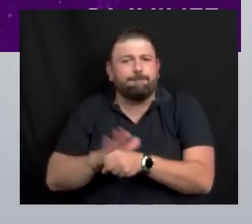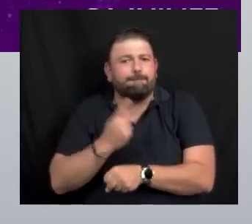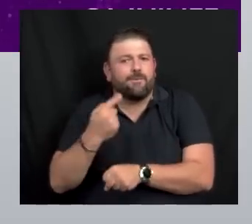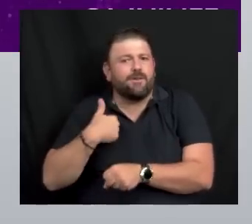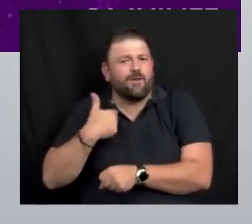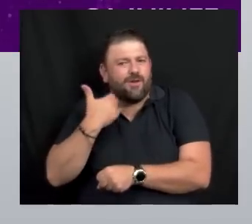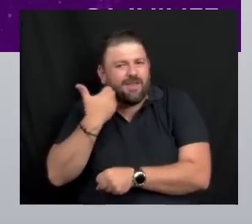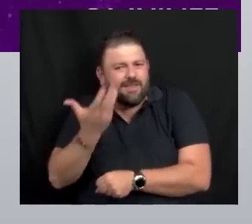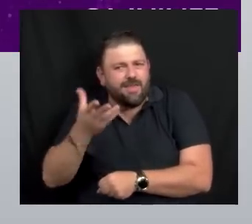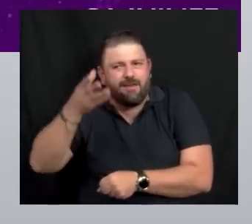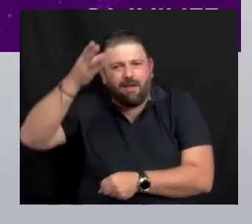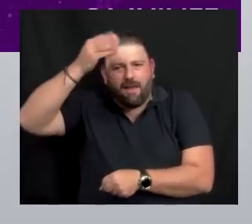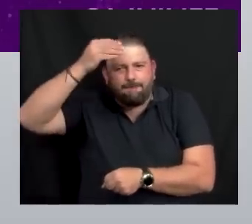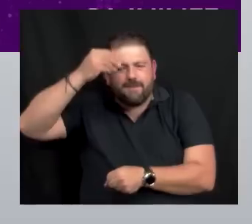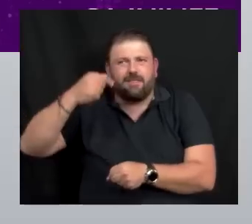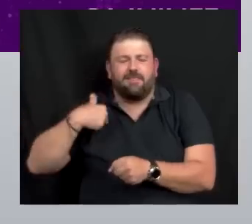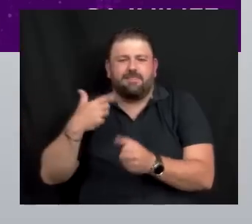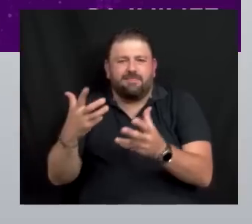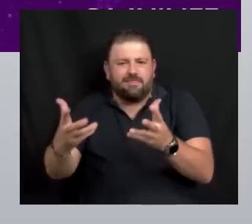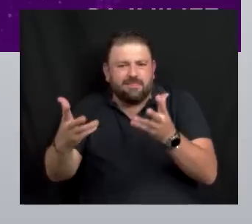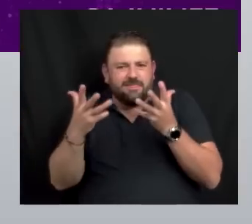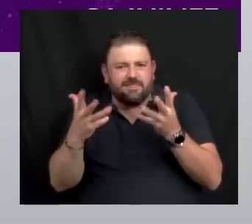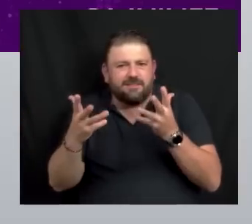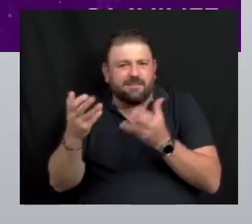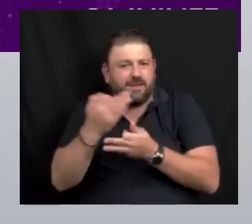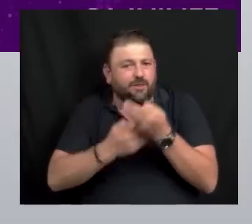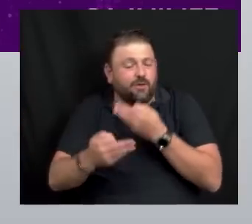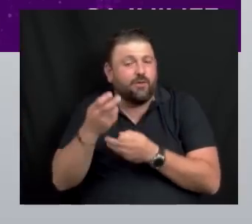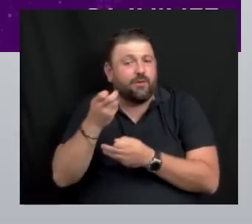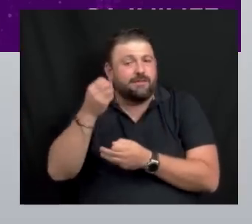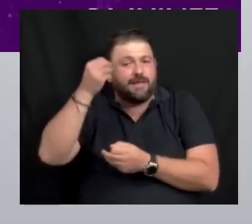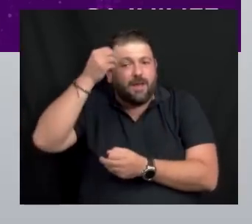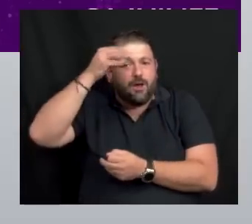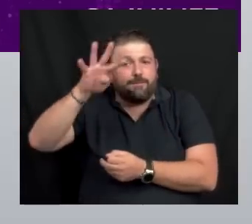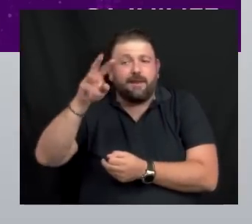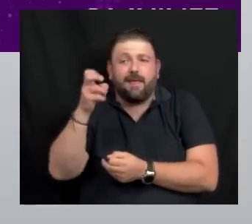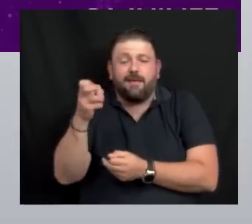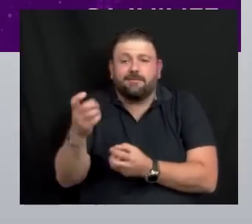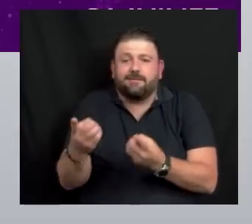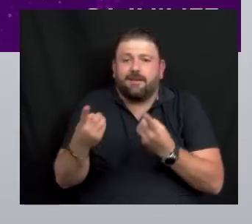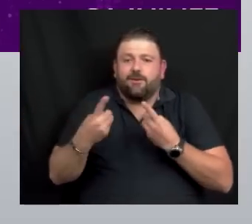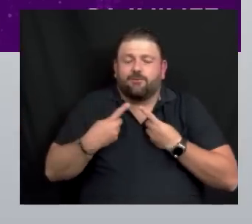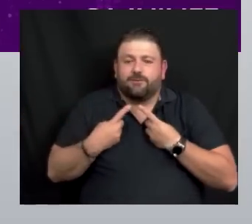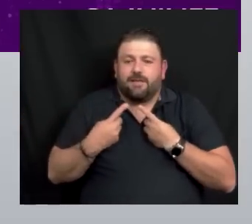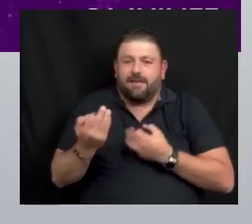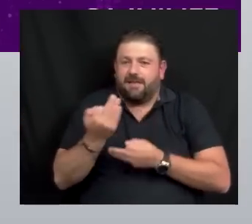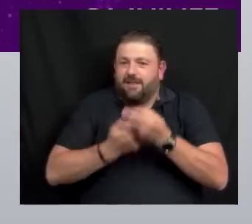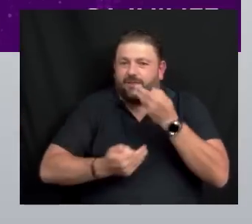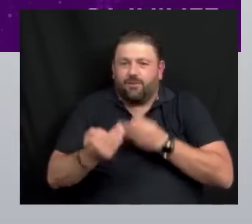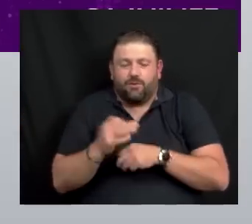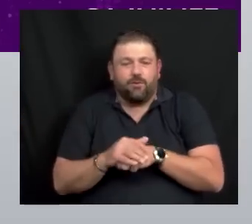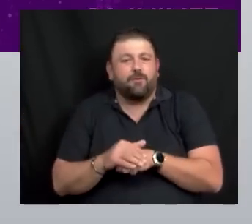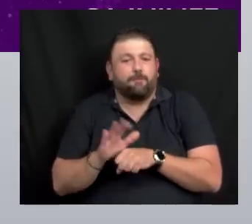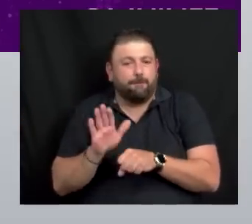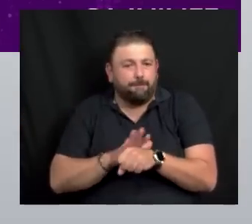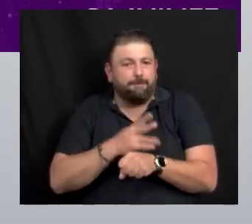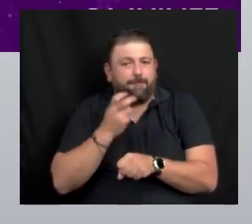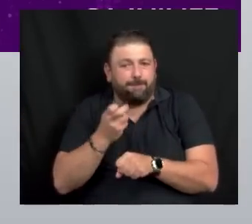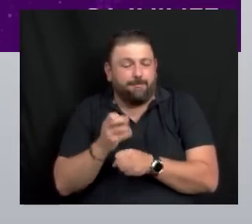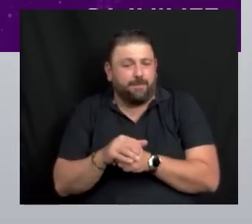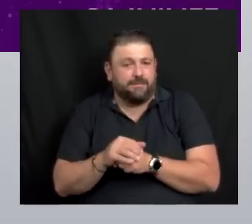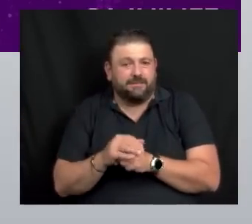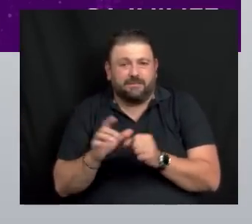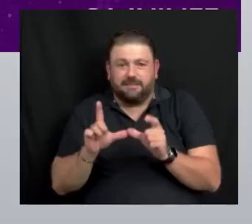a flor de piel todas estas sensaciones que Omnilife nos presenta, nos brinda. Fíjense, es estar